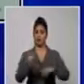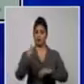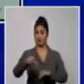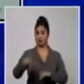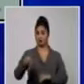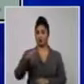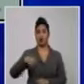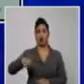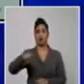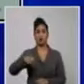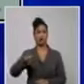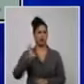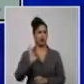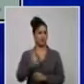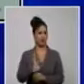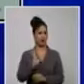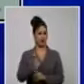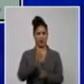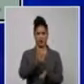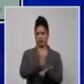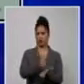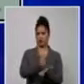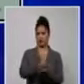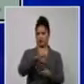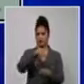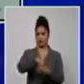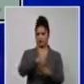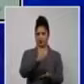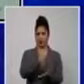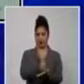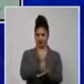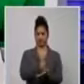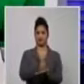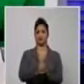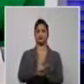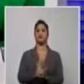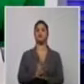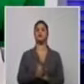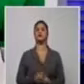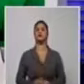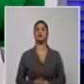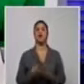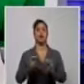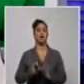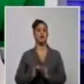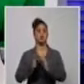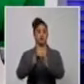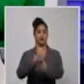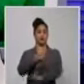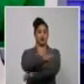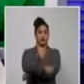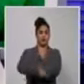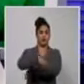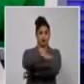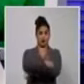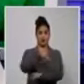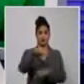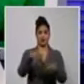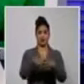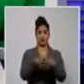municipio cabecera, municipio Santiago. Por países, los pacientes o las personas